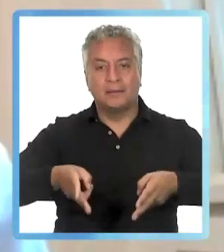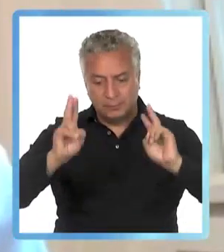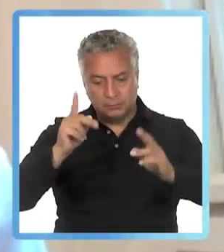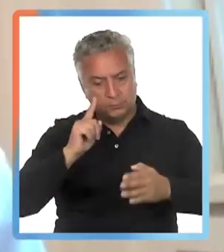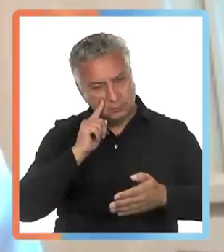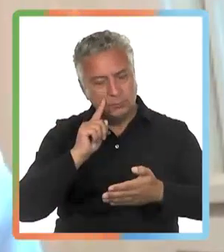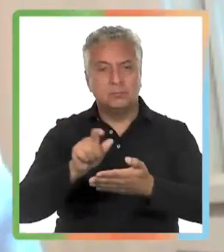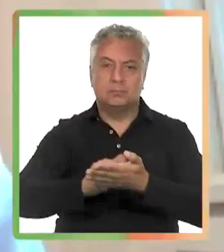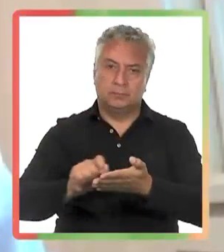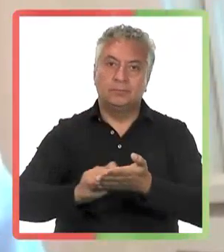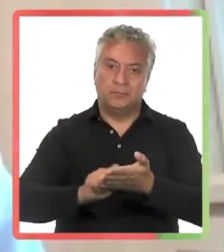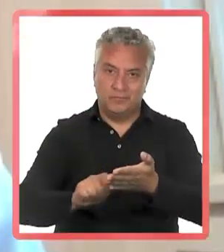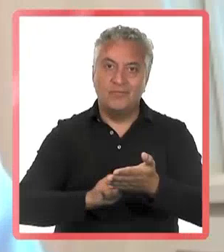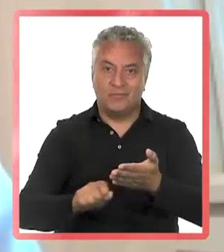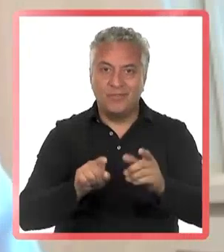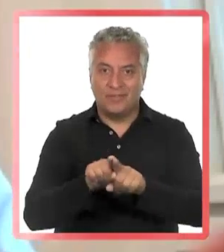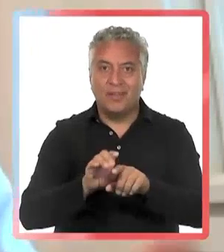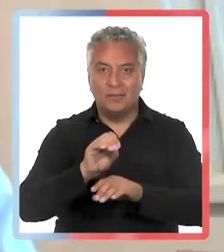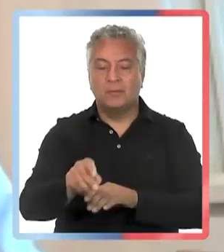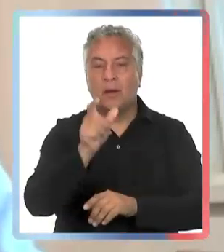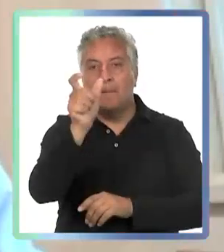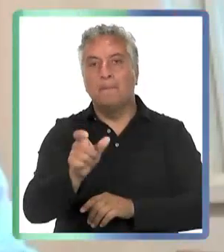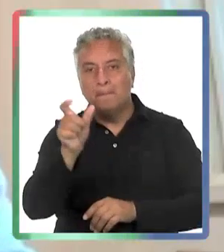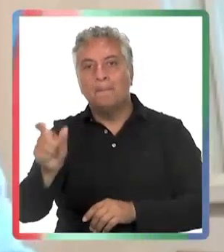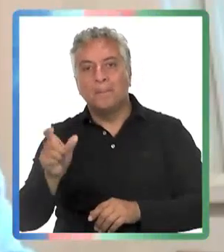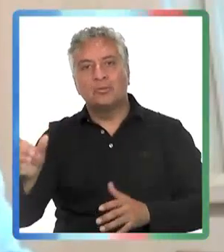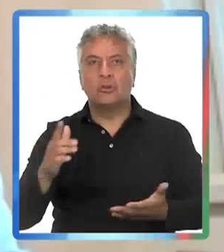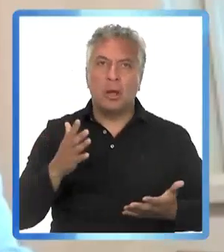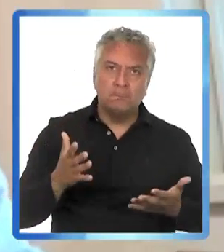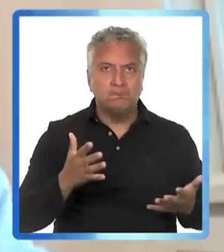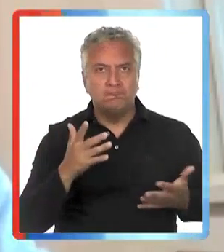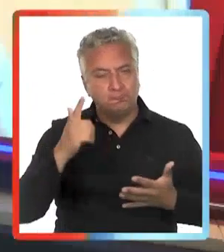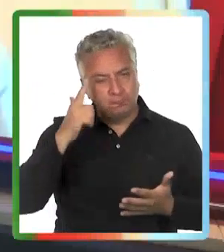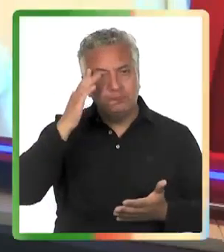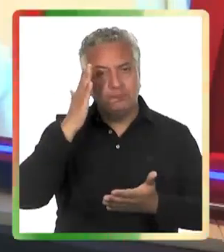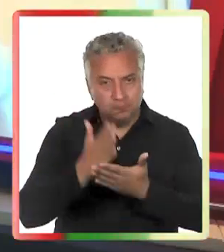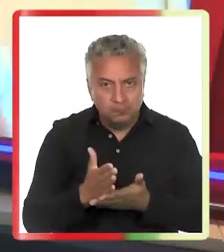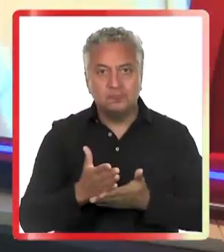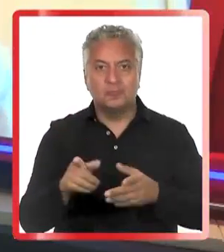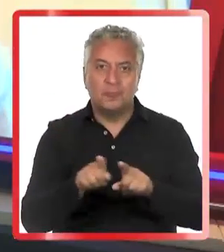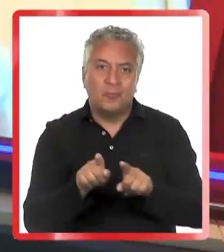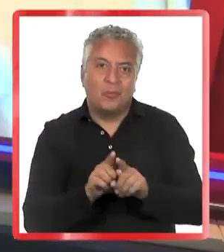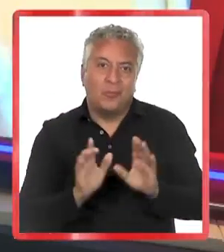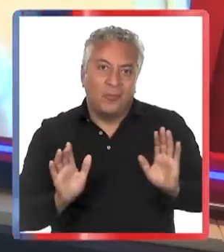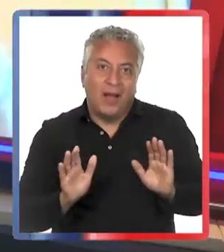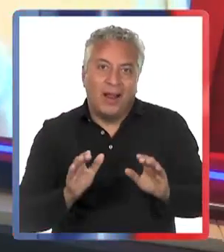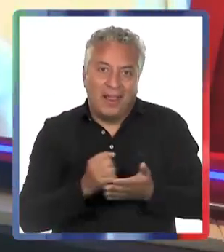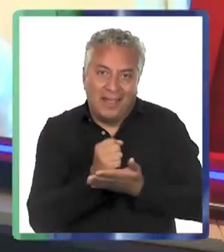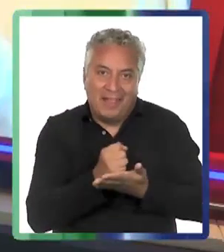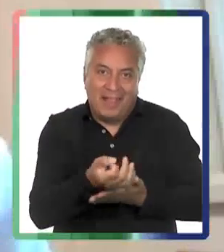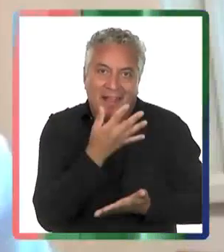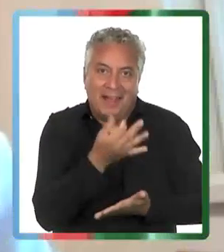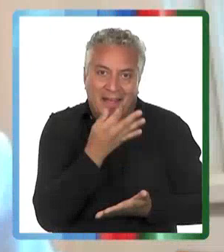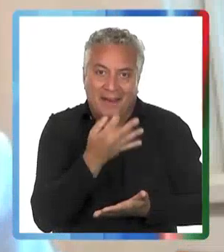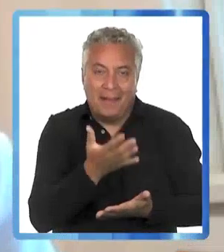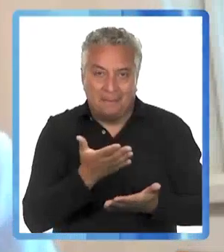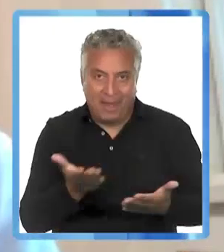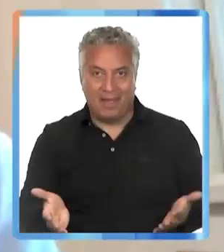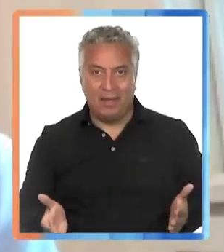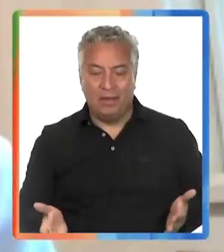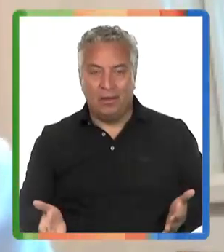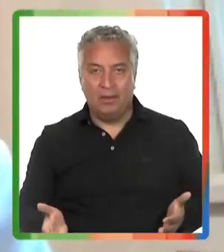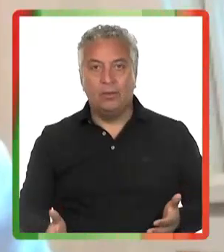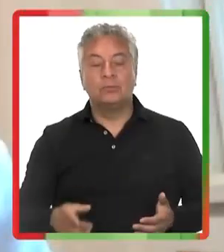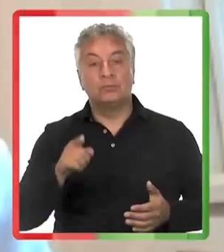que permiten hacer diagnósticos remotos, ¿no es cierto?, y la persona que está localmente tomar algunas decisiones terapéuticas, por ejemplo, incluso